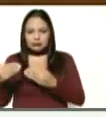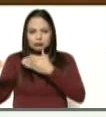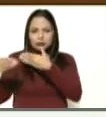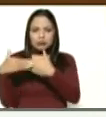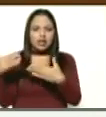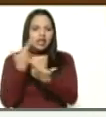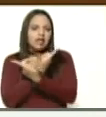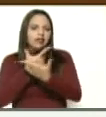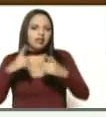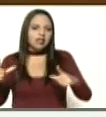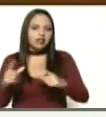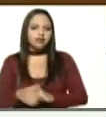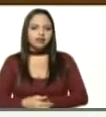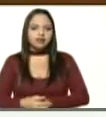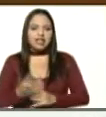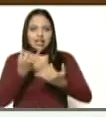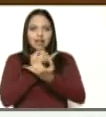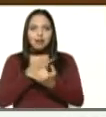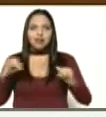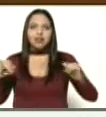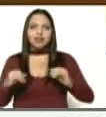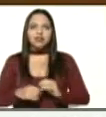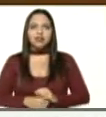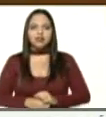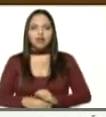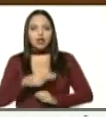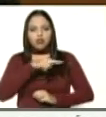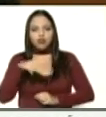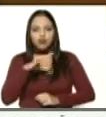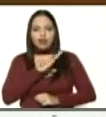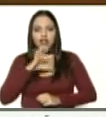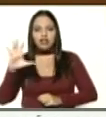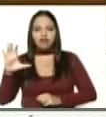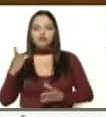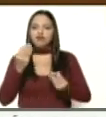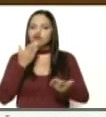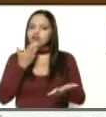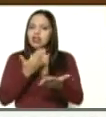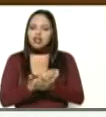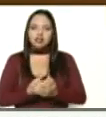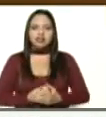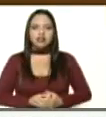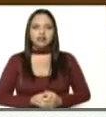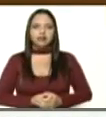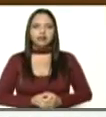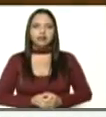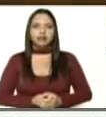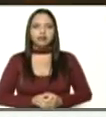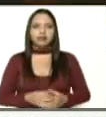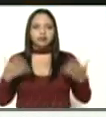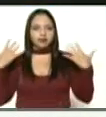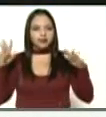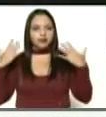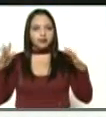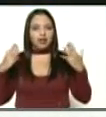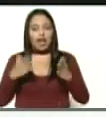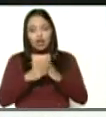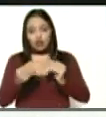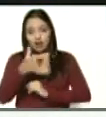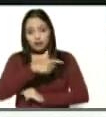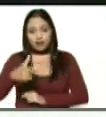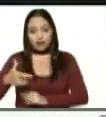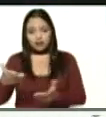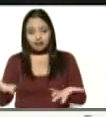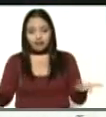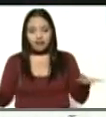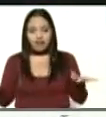libertad, nuestra independencia y nuestra soberanía. Muchas gracias, camaradas, compañeros, compañeras, por